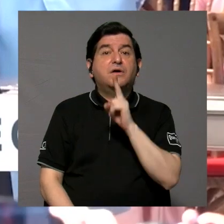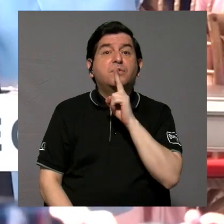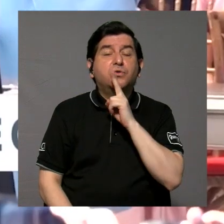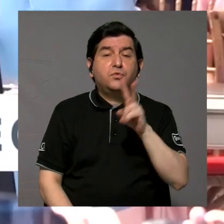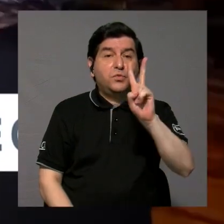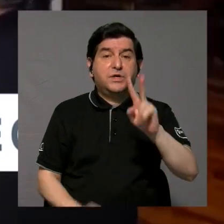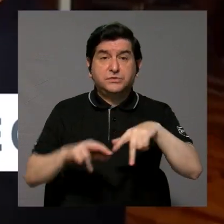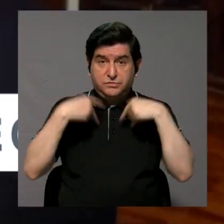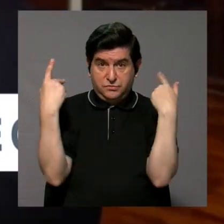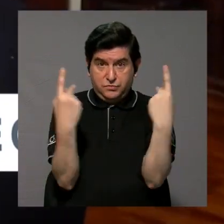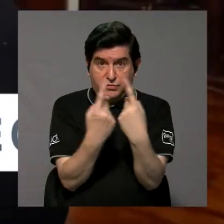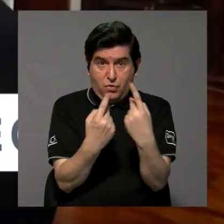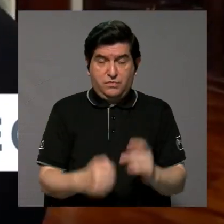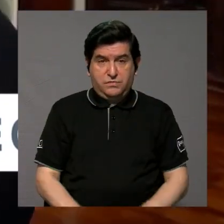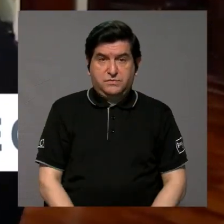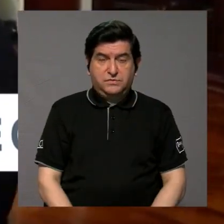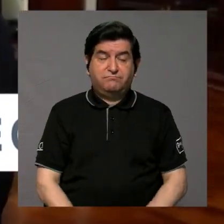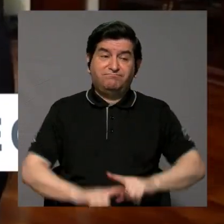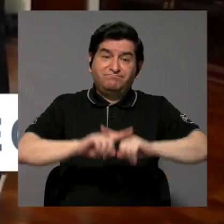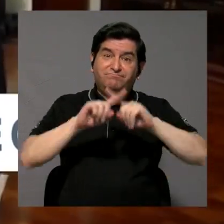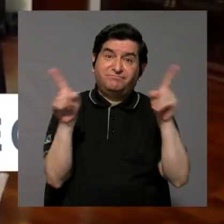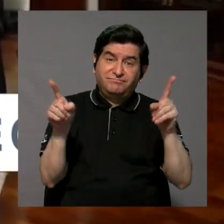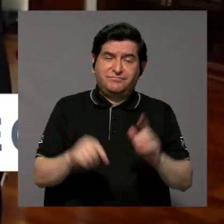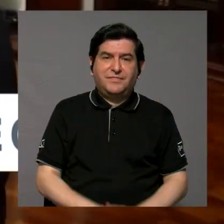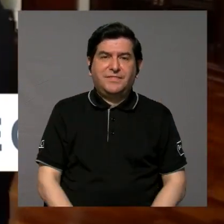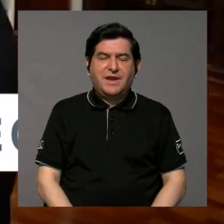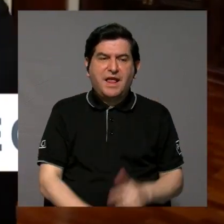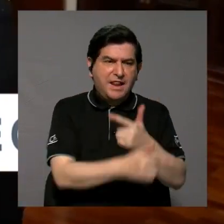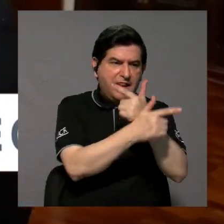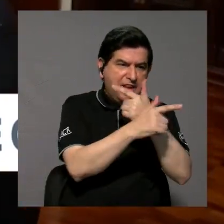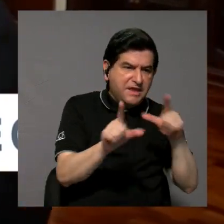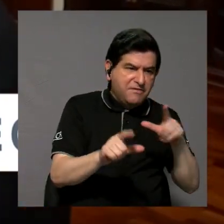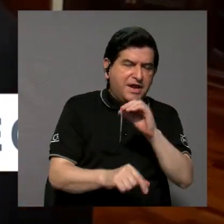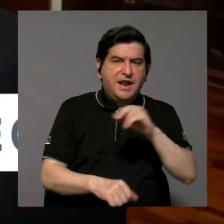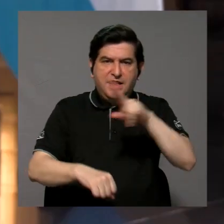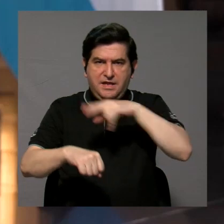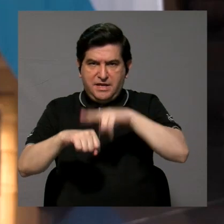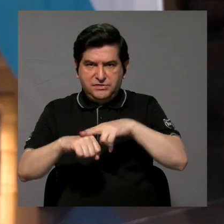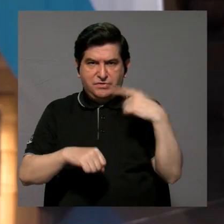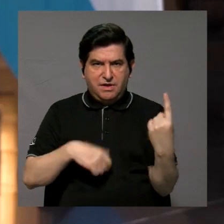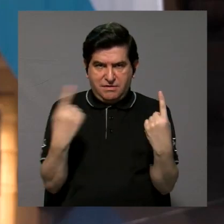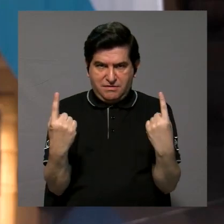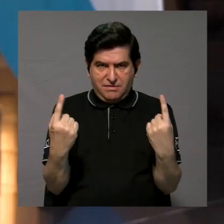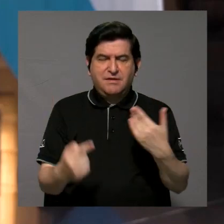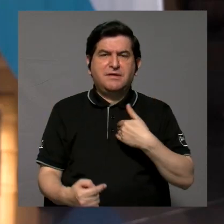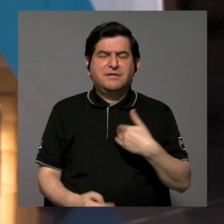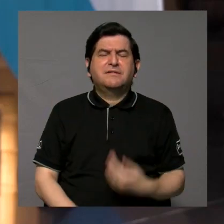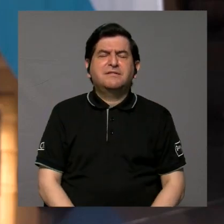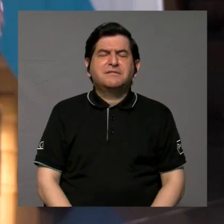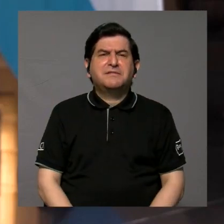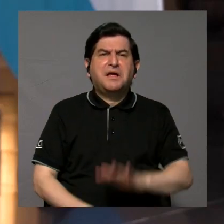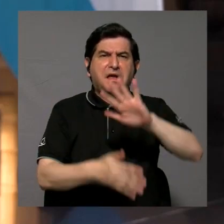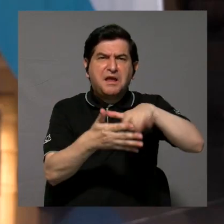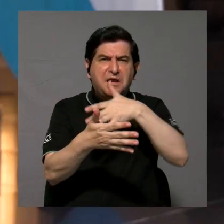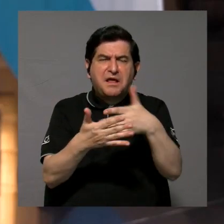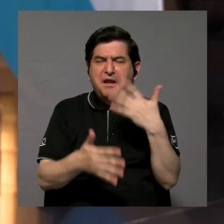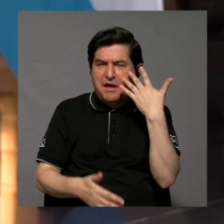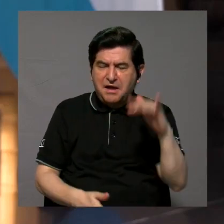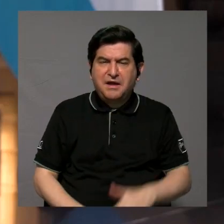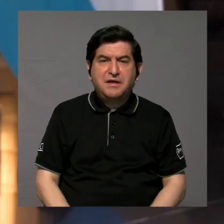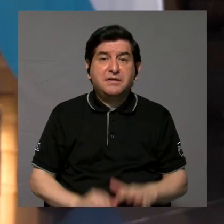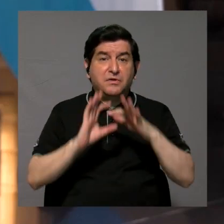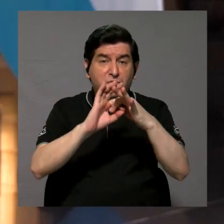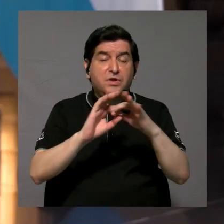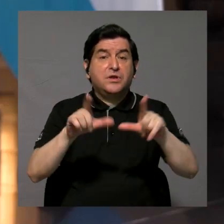2 partidos que, si bien son diferentes, el Partido Liberal y el Partido Nacional, tienen una agenda muy similar y muy vinculada a los